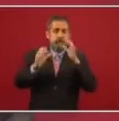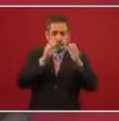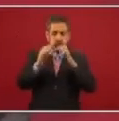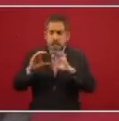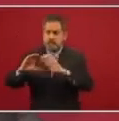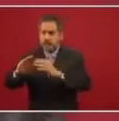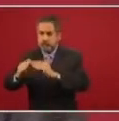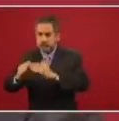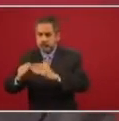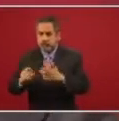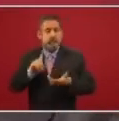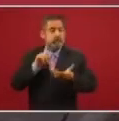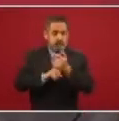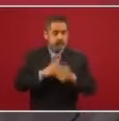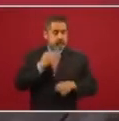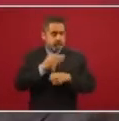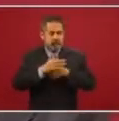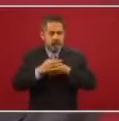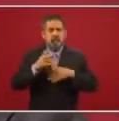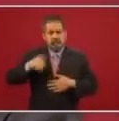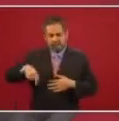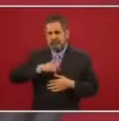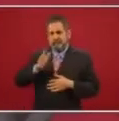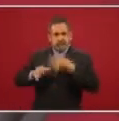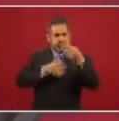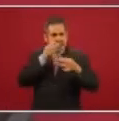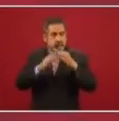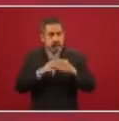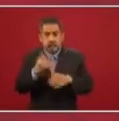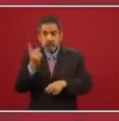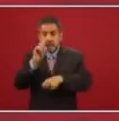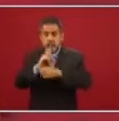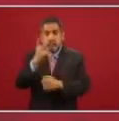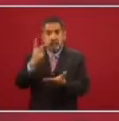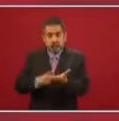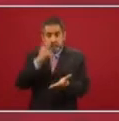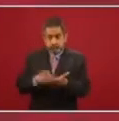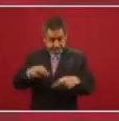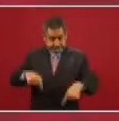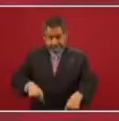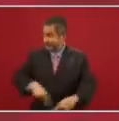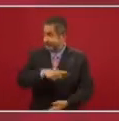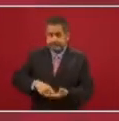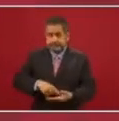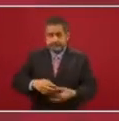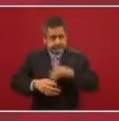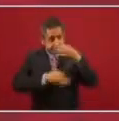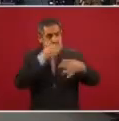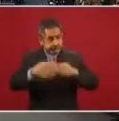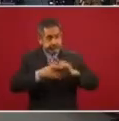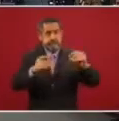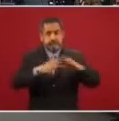comunicación de riesgos es lo que hemos estado haciendo que a veces dos veces al día en este mismo espacio les invito por